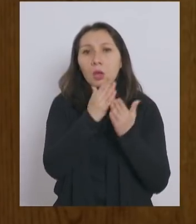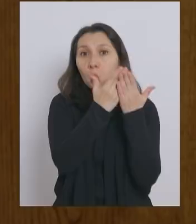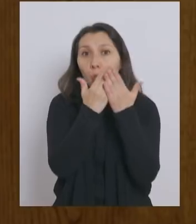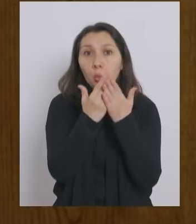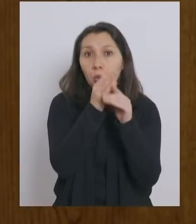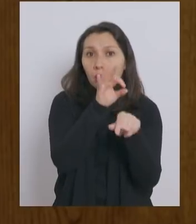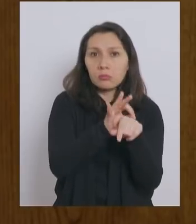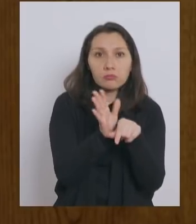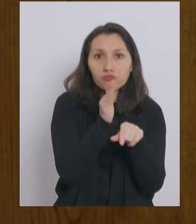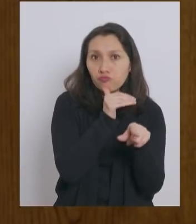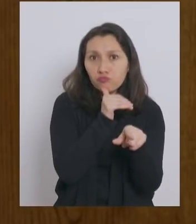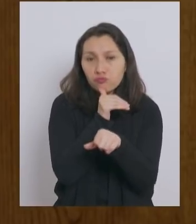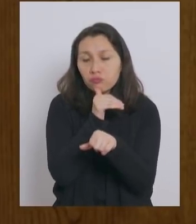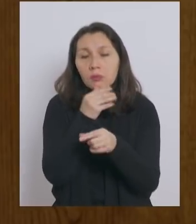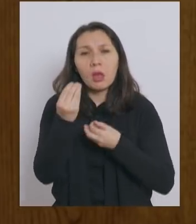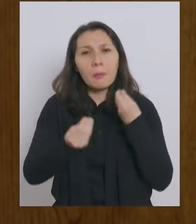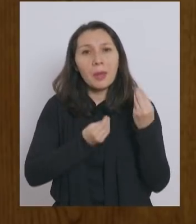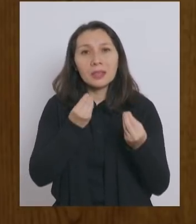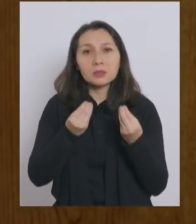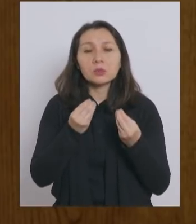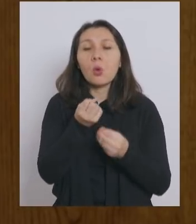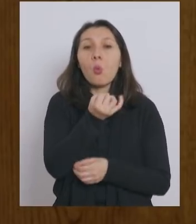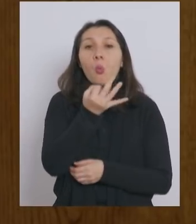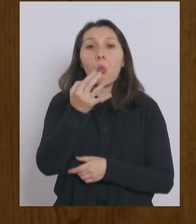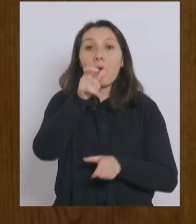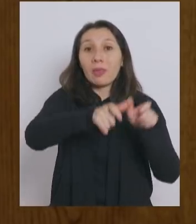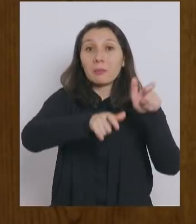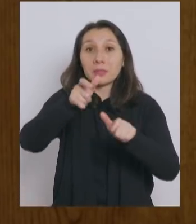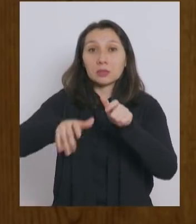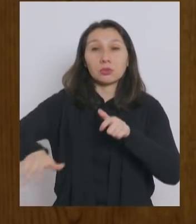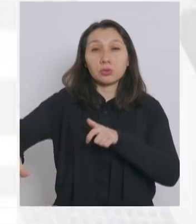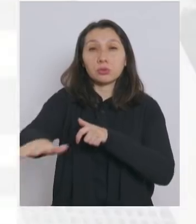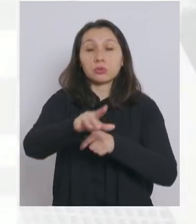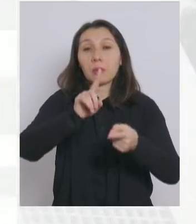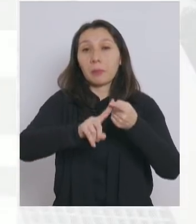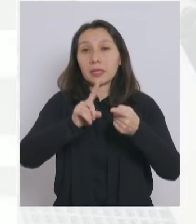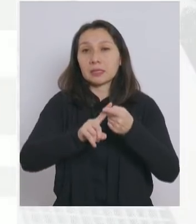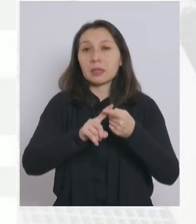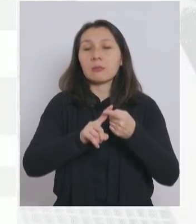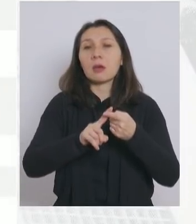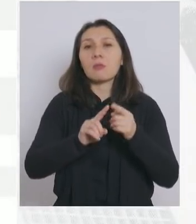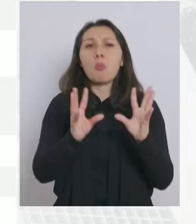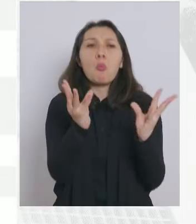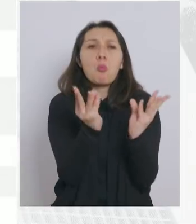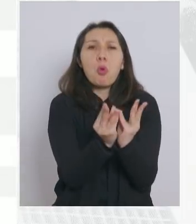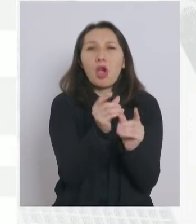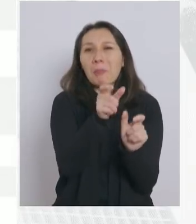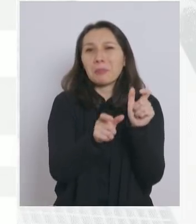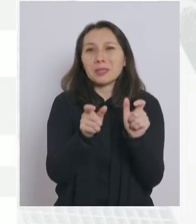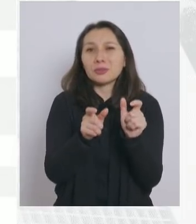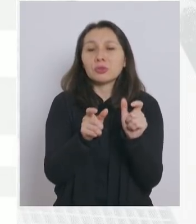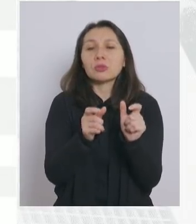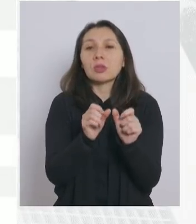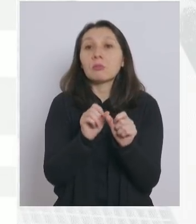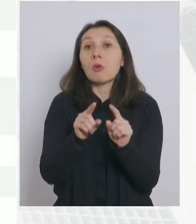estudios clínicos, dado que la cantidad de pacientes que participan en estos estudios son acotadas, sí se puede presentar